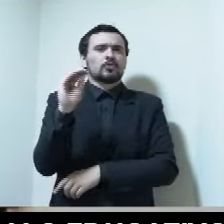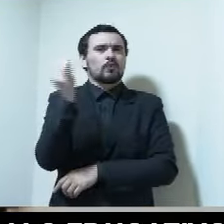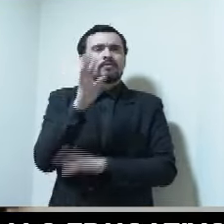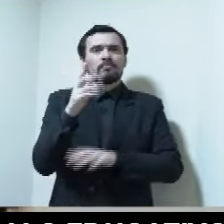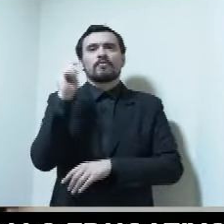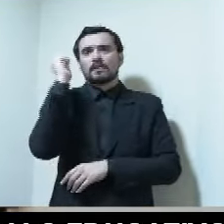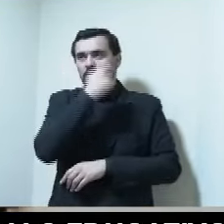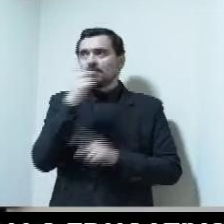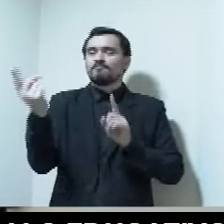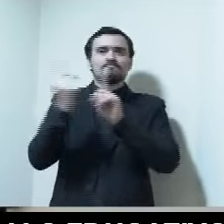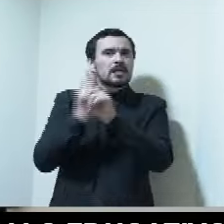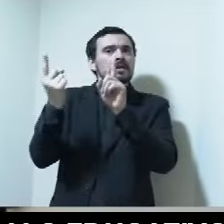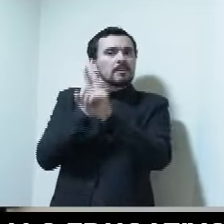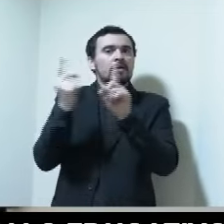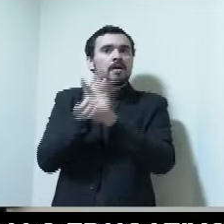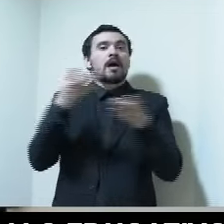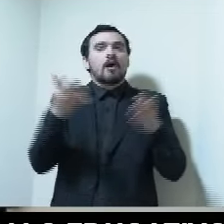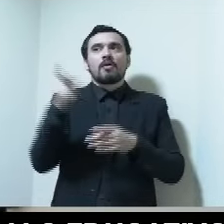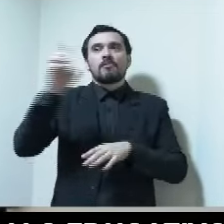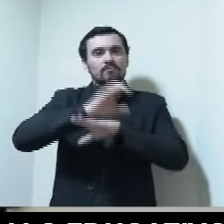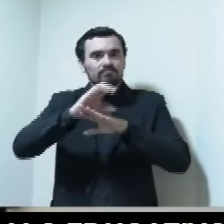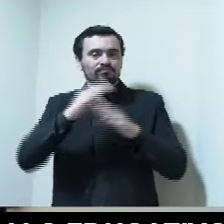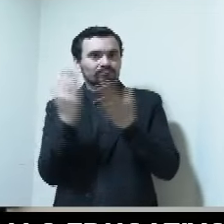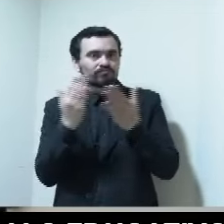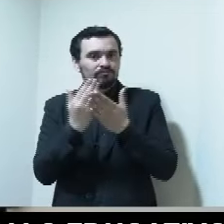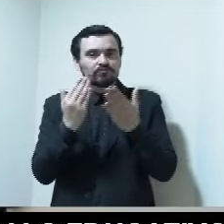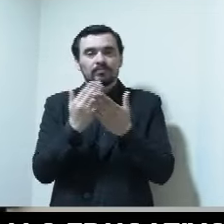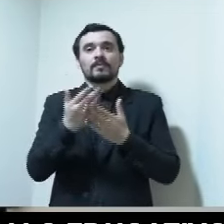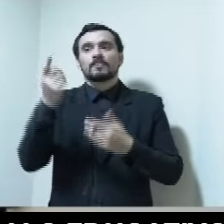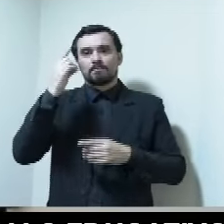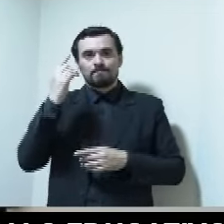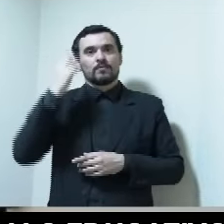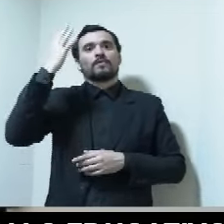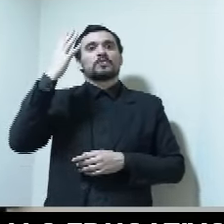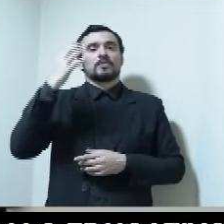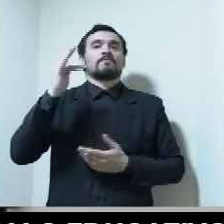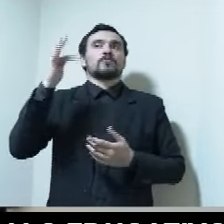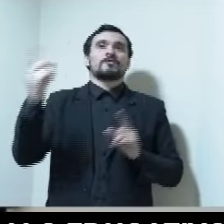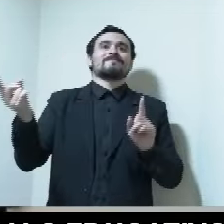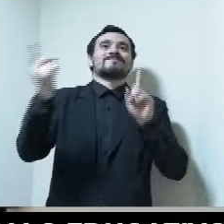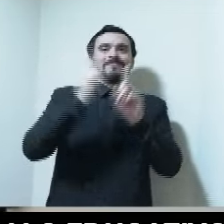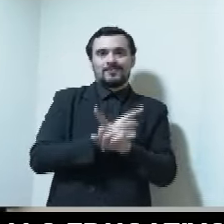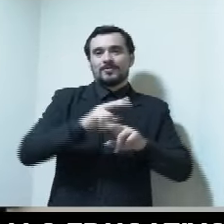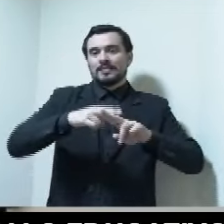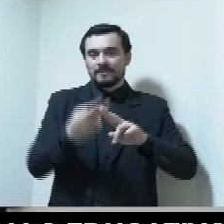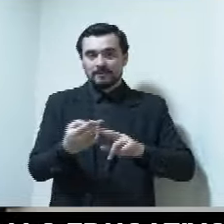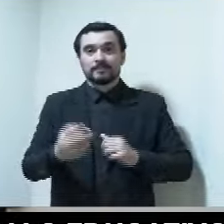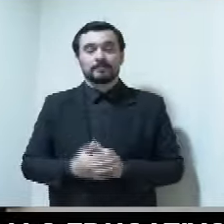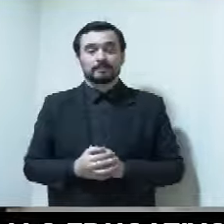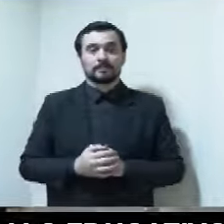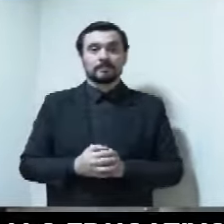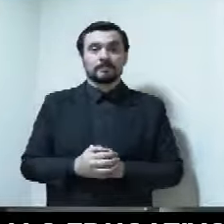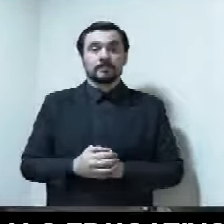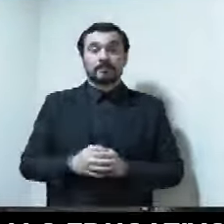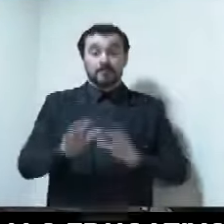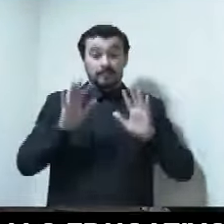que se encuentran en este momento en Taipei, fortaleciendo sus redes profesionales y académicas a nivel internacional. A